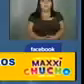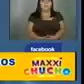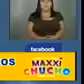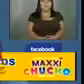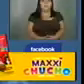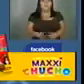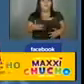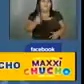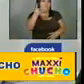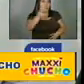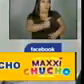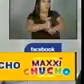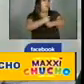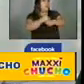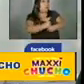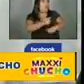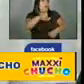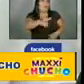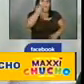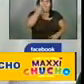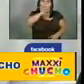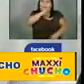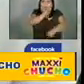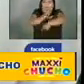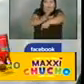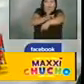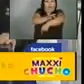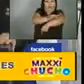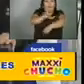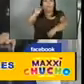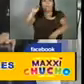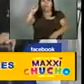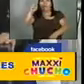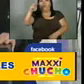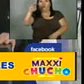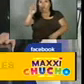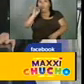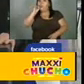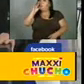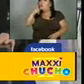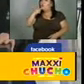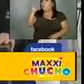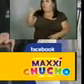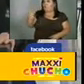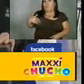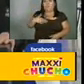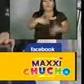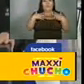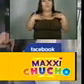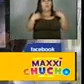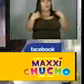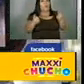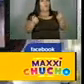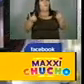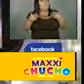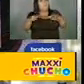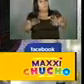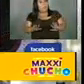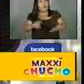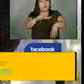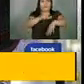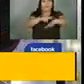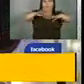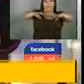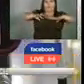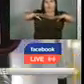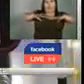confirmado de la viruela del mono, según afirmó el ministro de Salud, Francisco Alavi. Pese a que durante el periodo